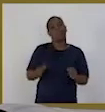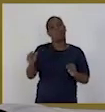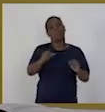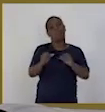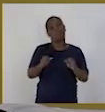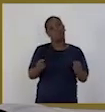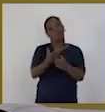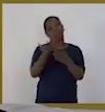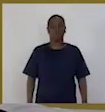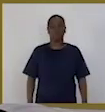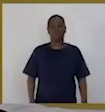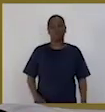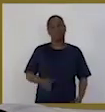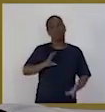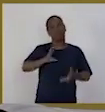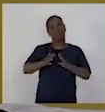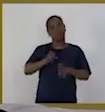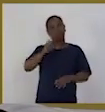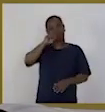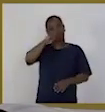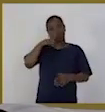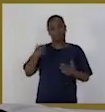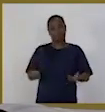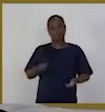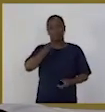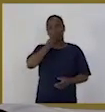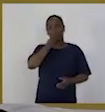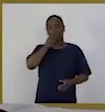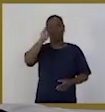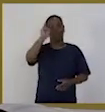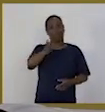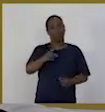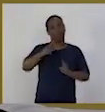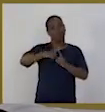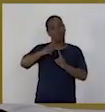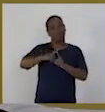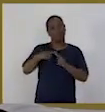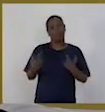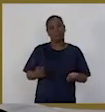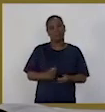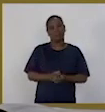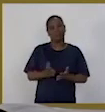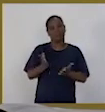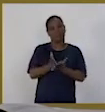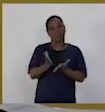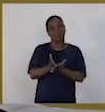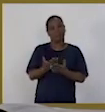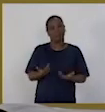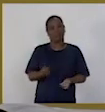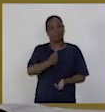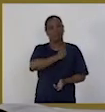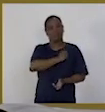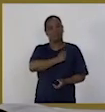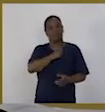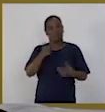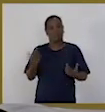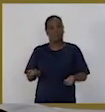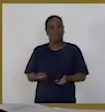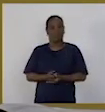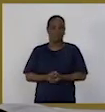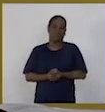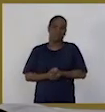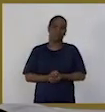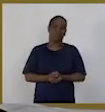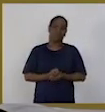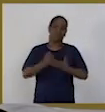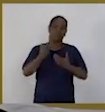En modo de conclusión, podemos terminar con la orientación del estudio independiente para nuestros educandos, donde queremos y necesitaremos